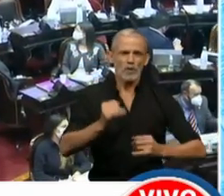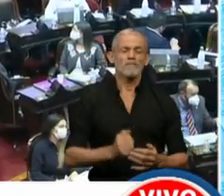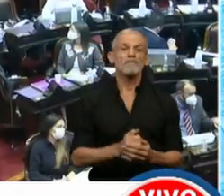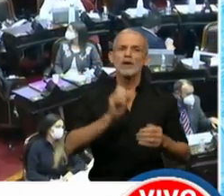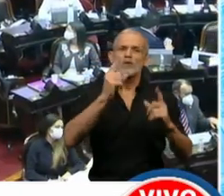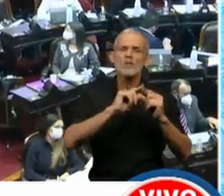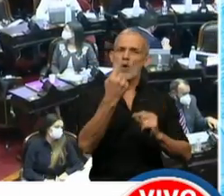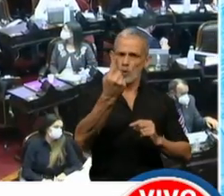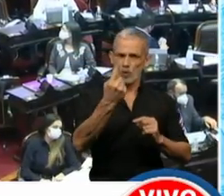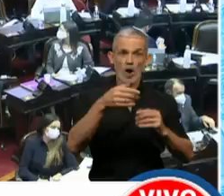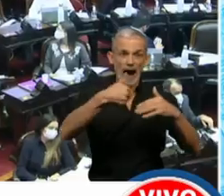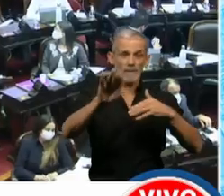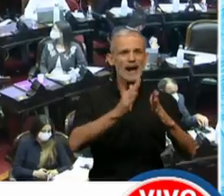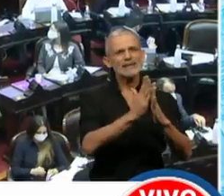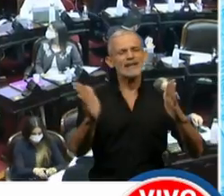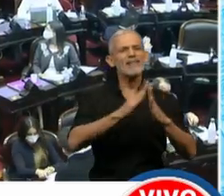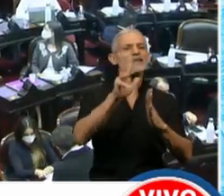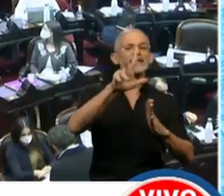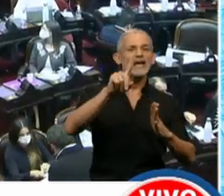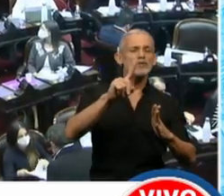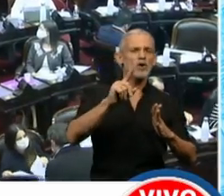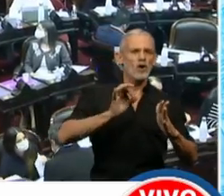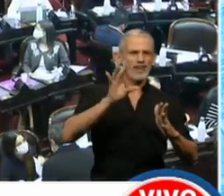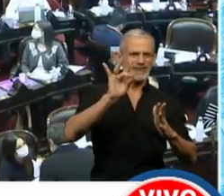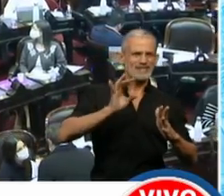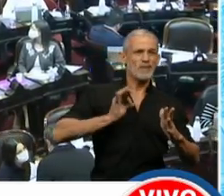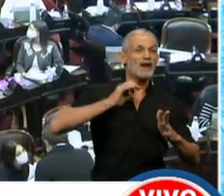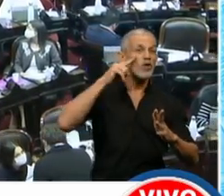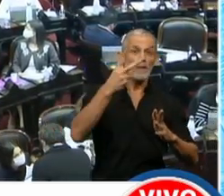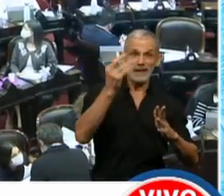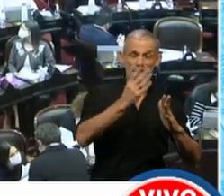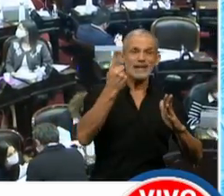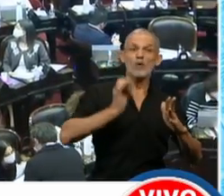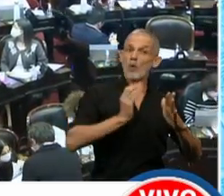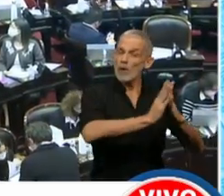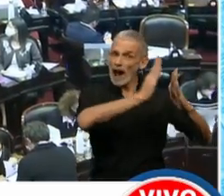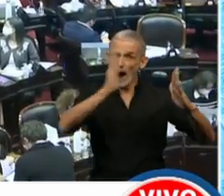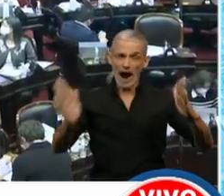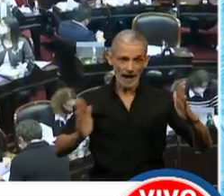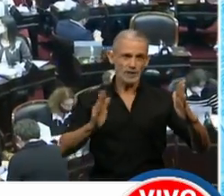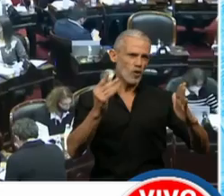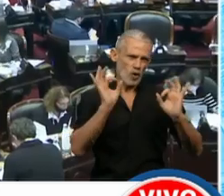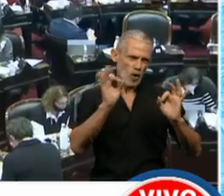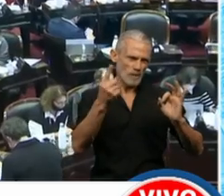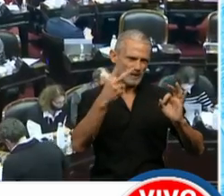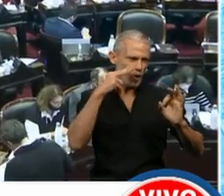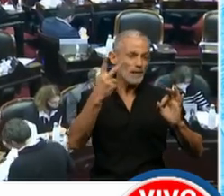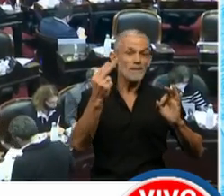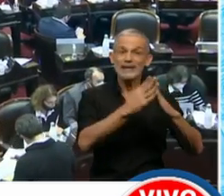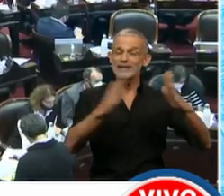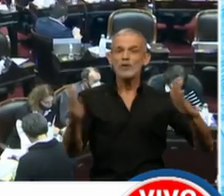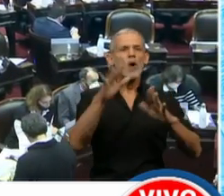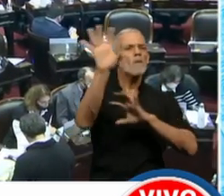1 a partir del 31 de diciembre de 2020 y durante un año en todo este año 2021 las